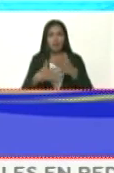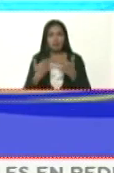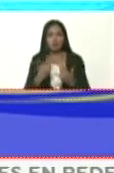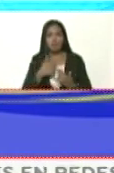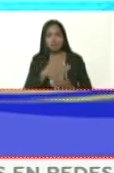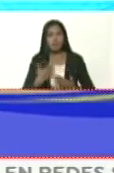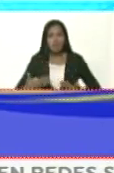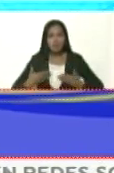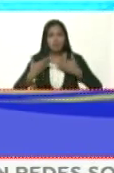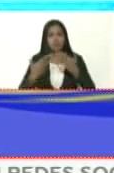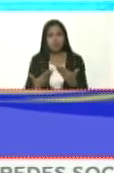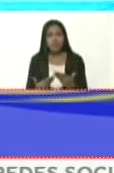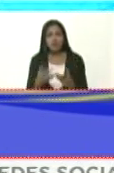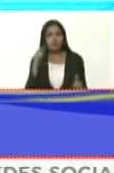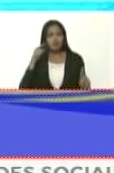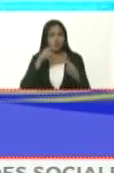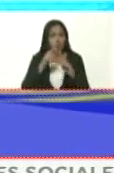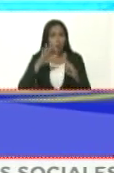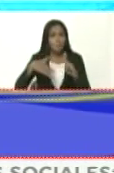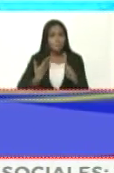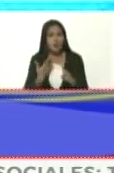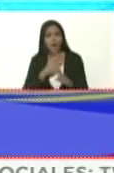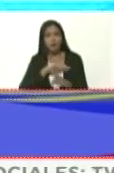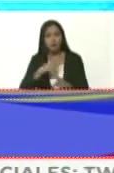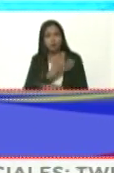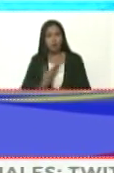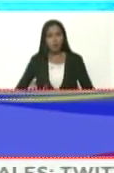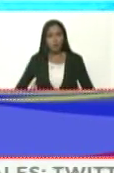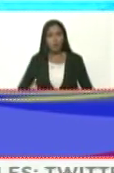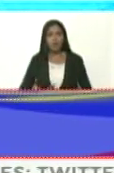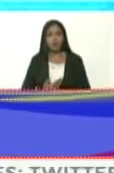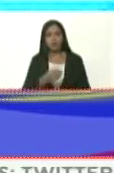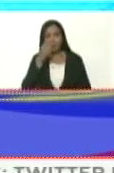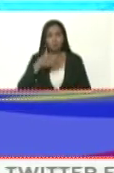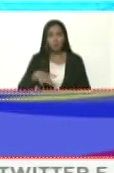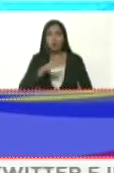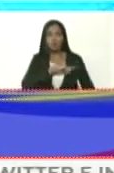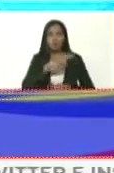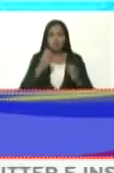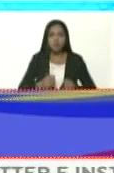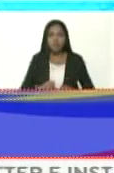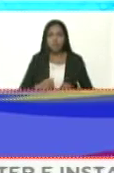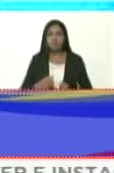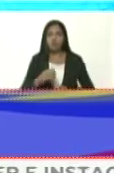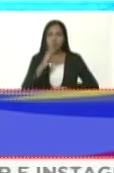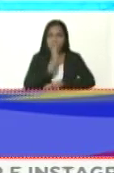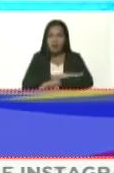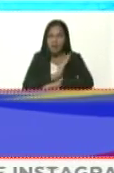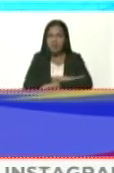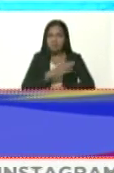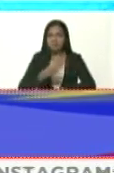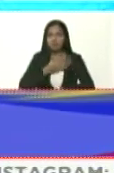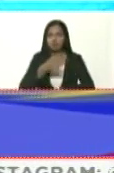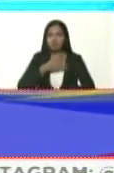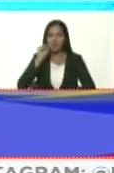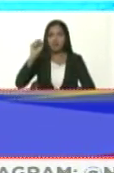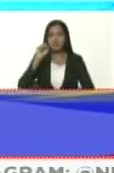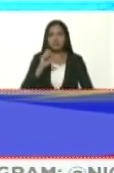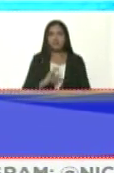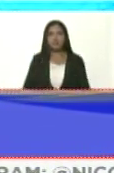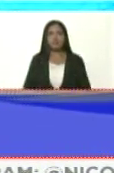diera una orientación precisa a nuestro pueblo del fortalecimiento del carácter socialista